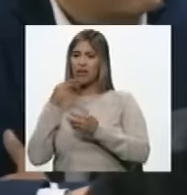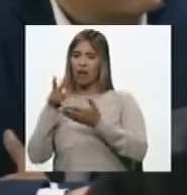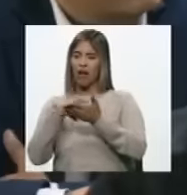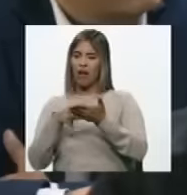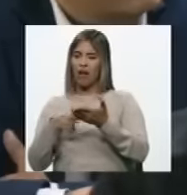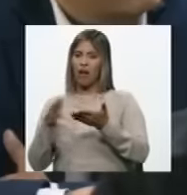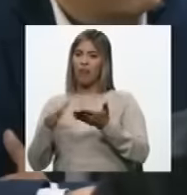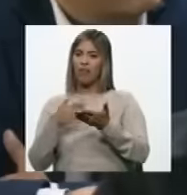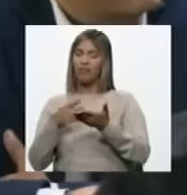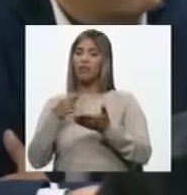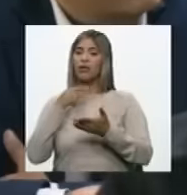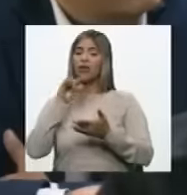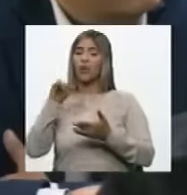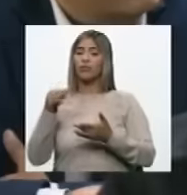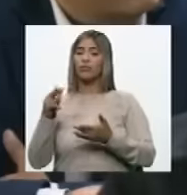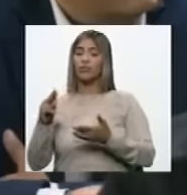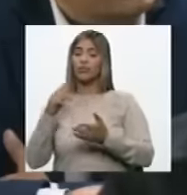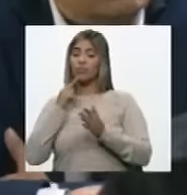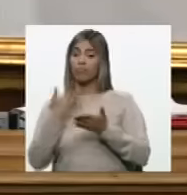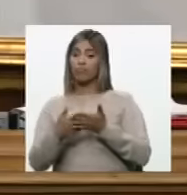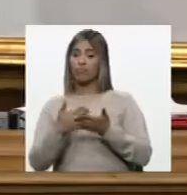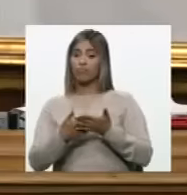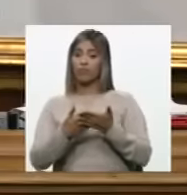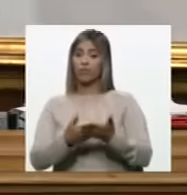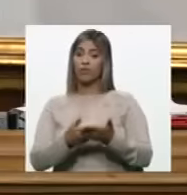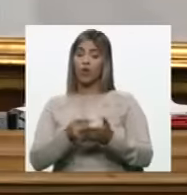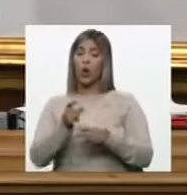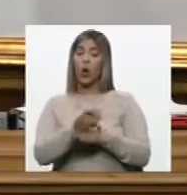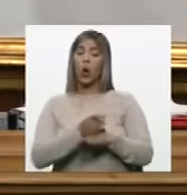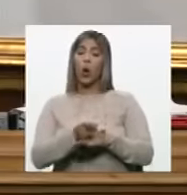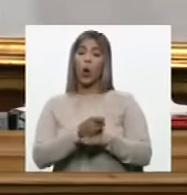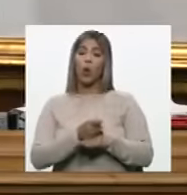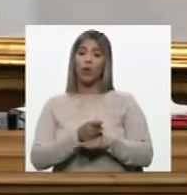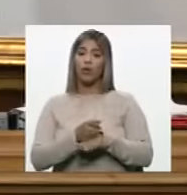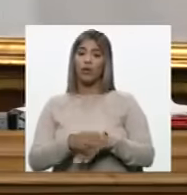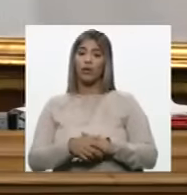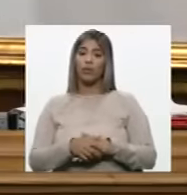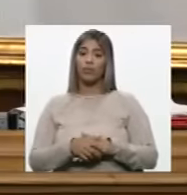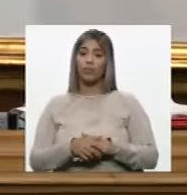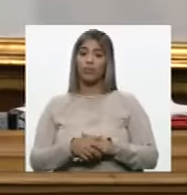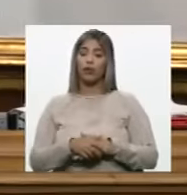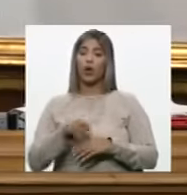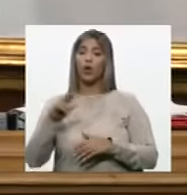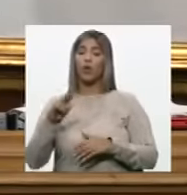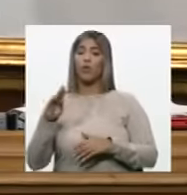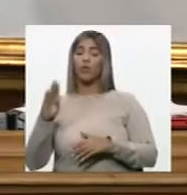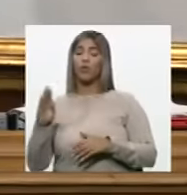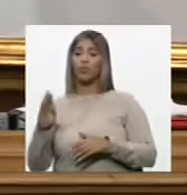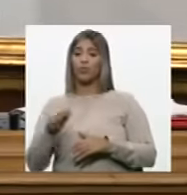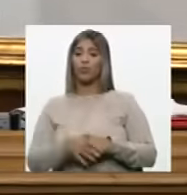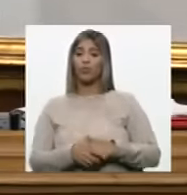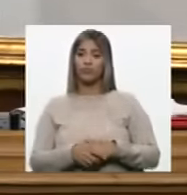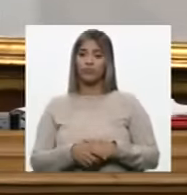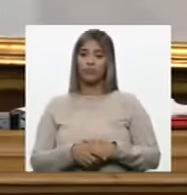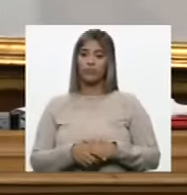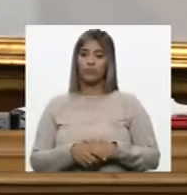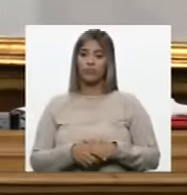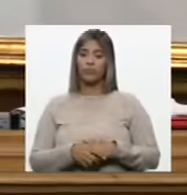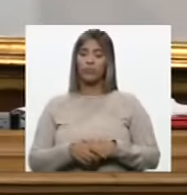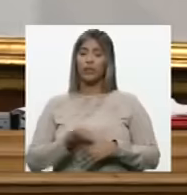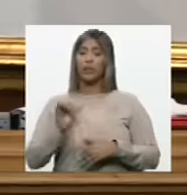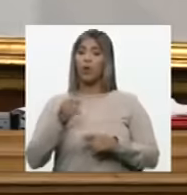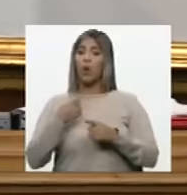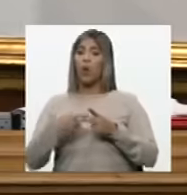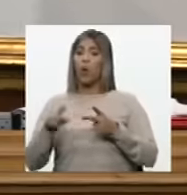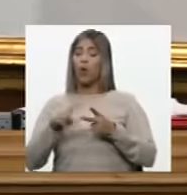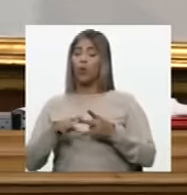Vicente Rangel, donde se señala y se demuestra que fue en el gobierno de Rómulo Betancourt y otro gran